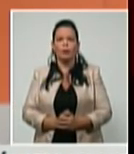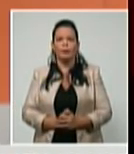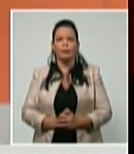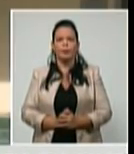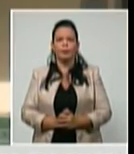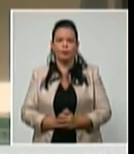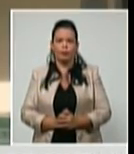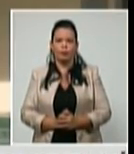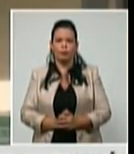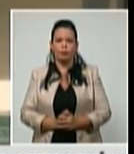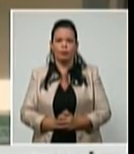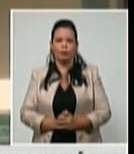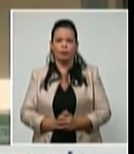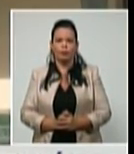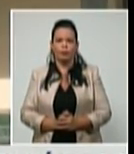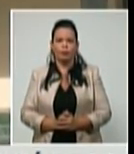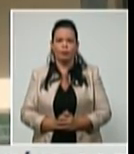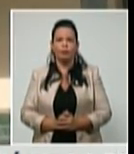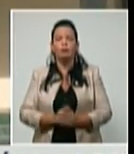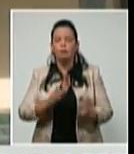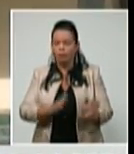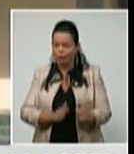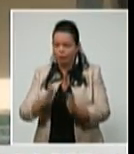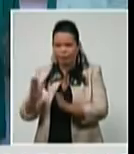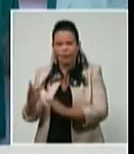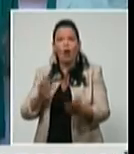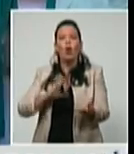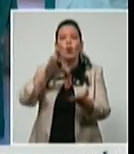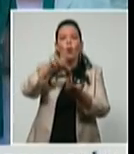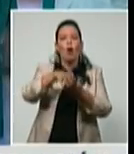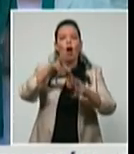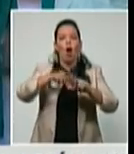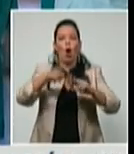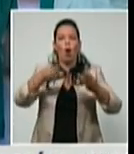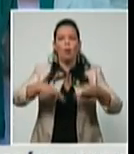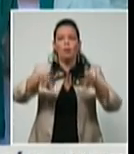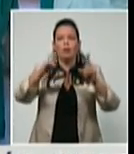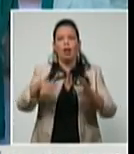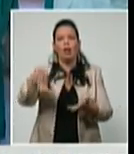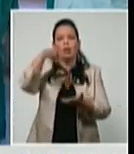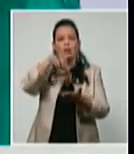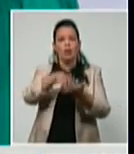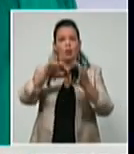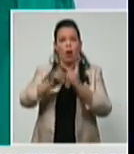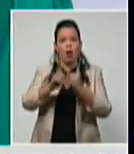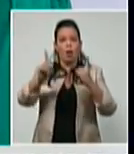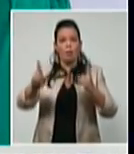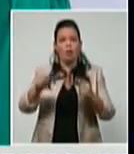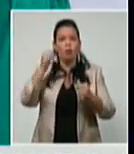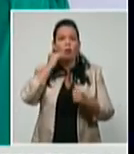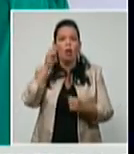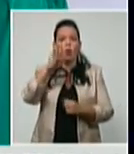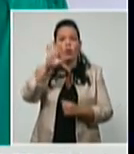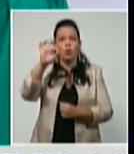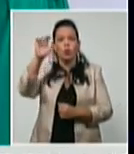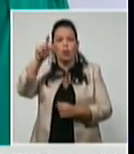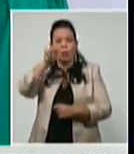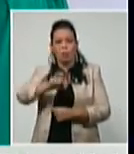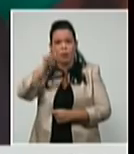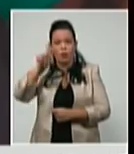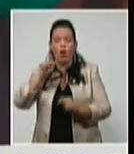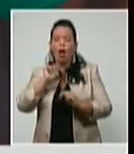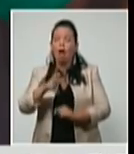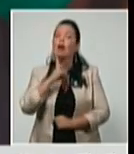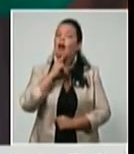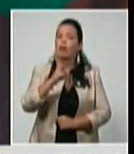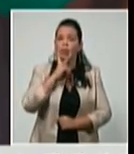lo que ocurriera. En instituciones hospitalarias y centros de aislamiento, más de 400 vueltabajeros reciben tratamiento médico y